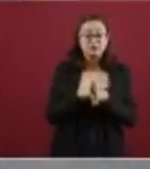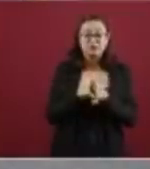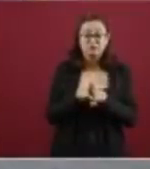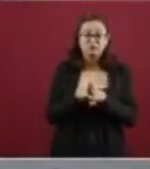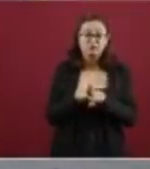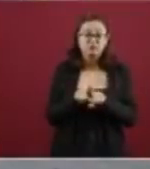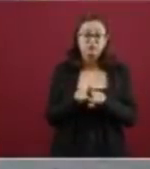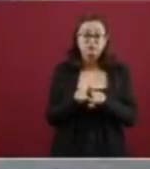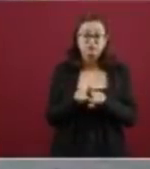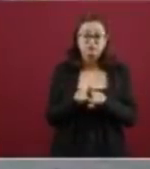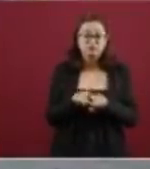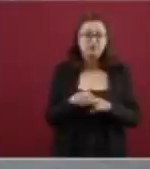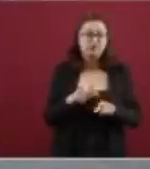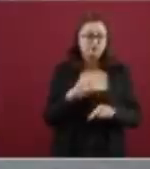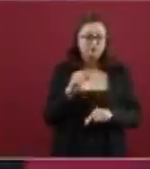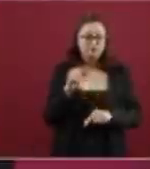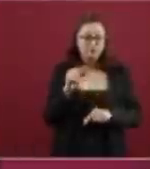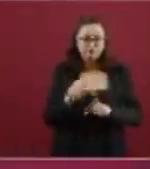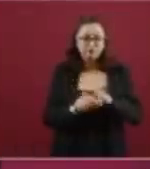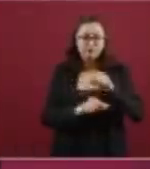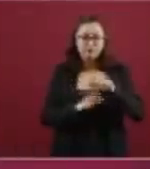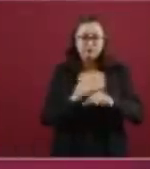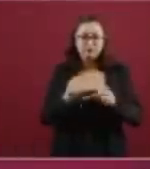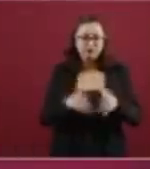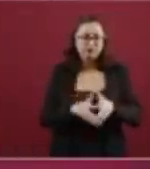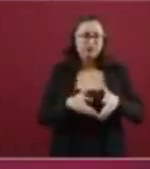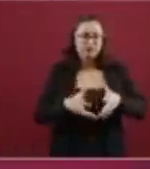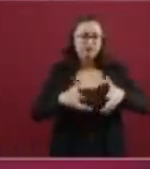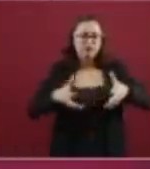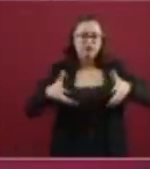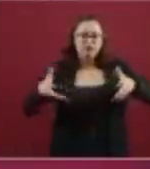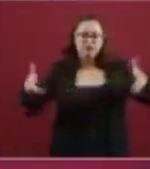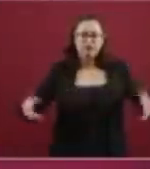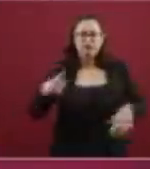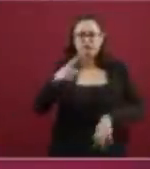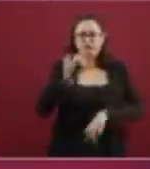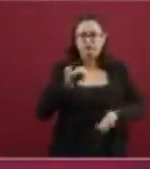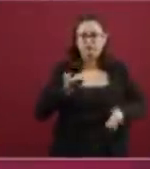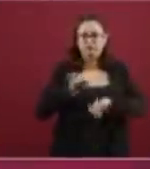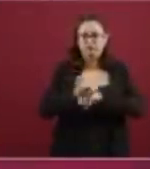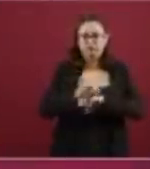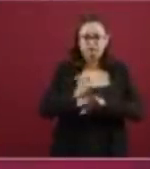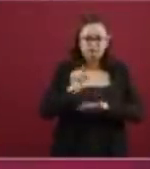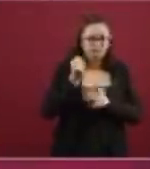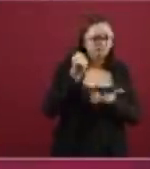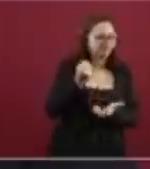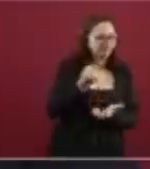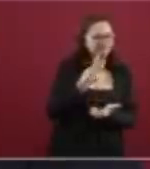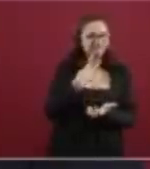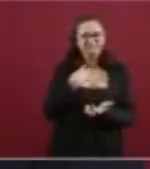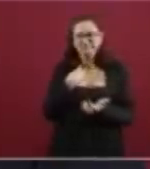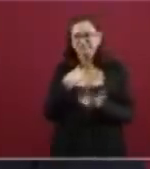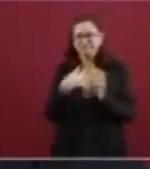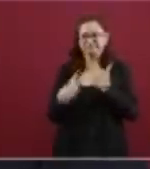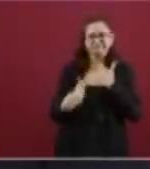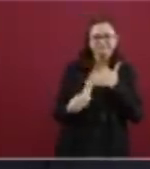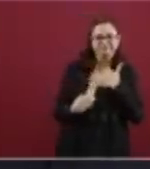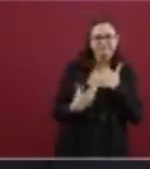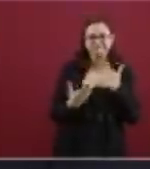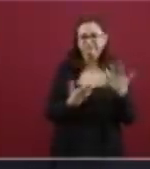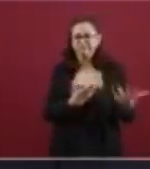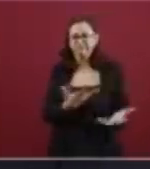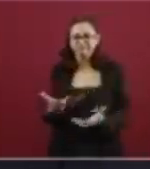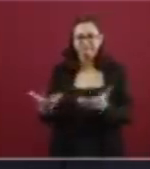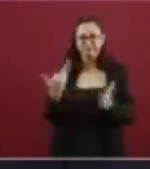ido creciendo la demanda y los estados no tienen los recursos suficientes o no se les han transferido los